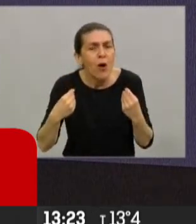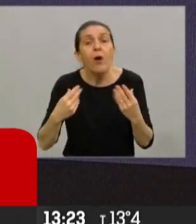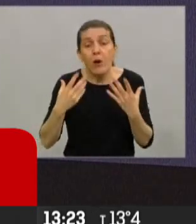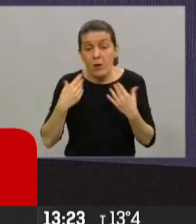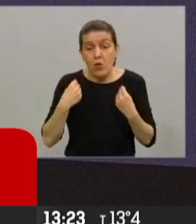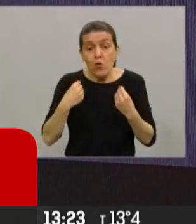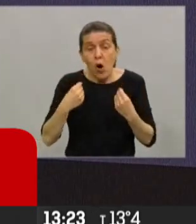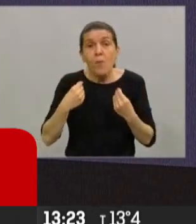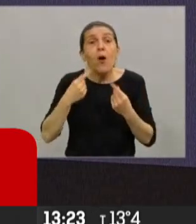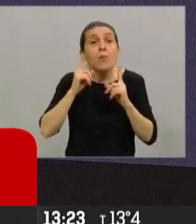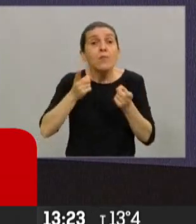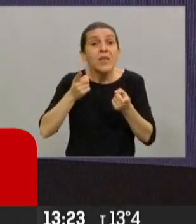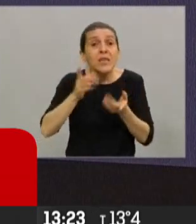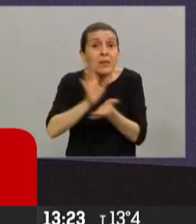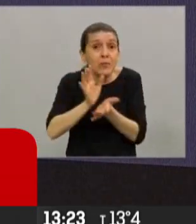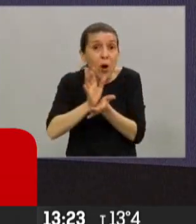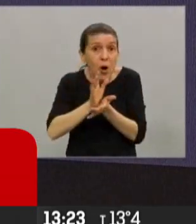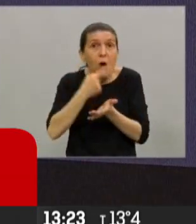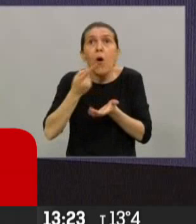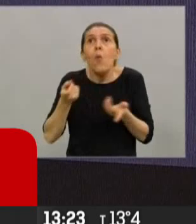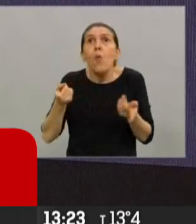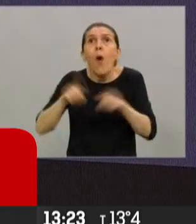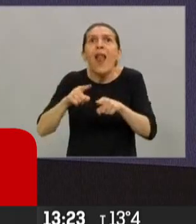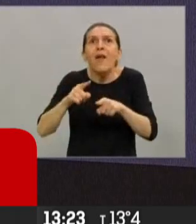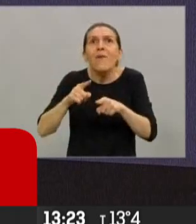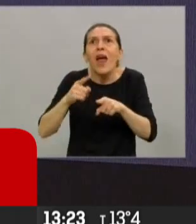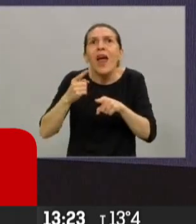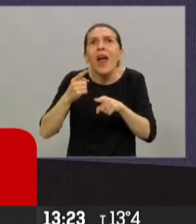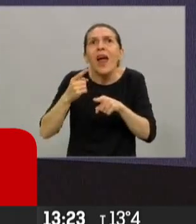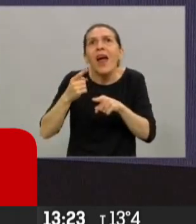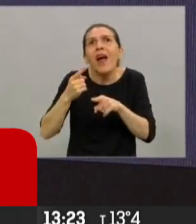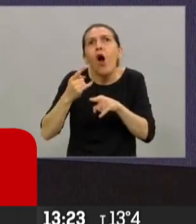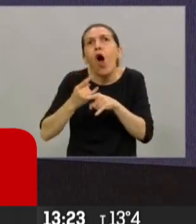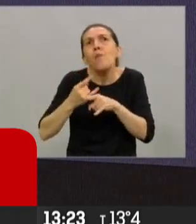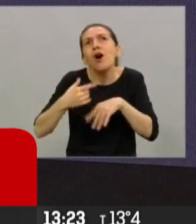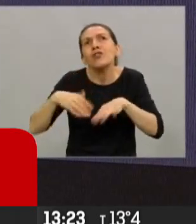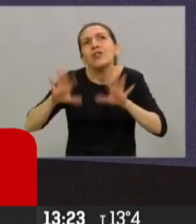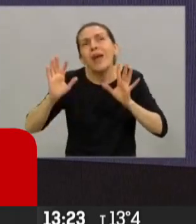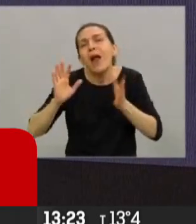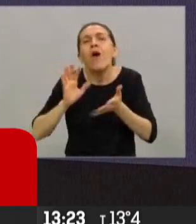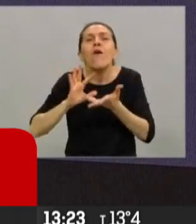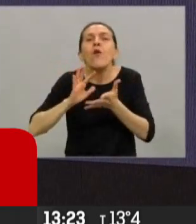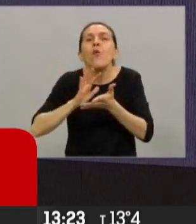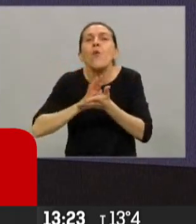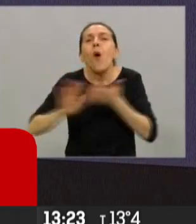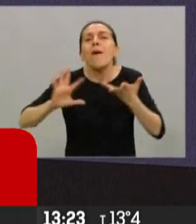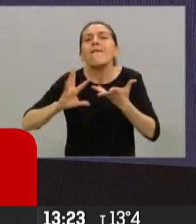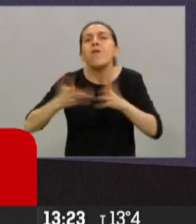tratando de volver a la normalidad que hoy se puede, a esta nueva